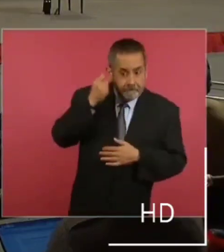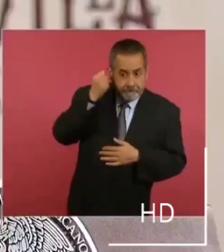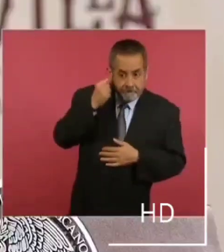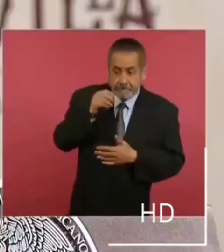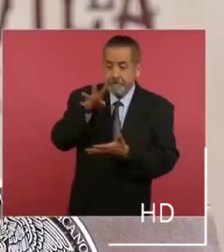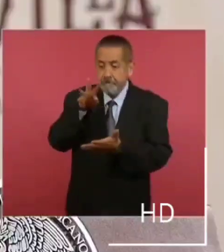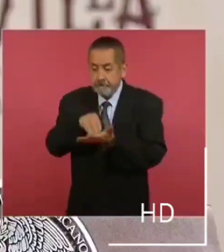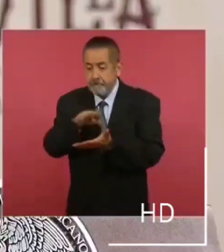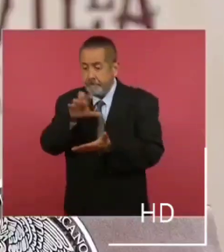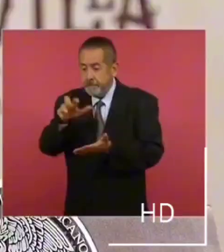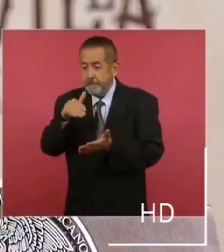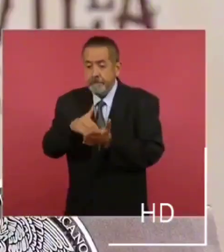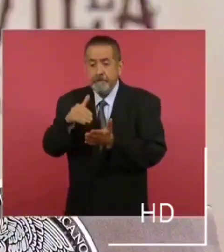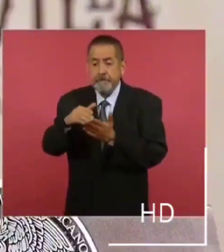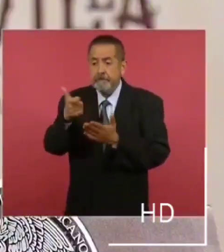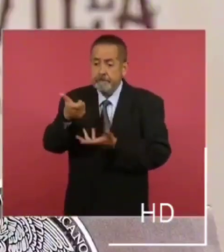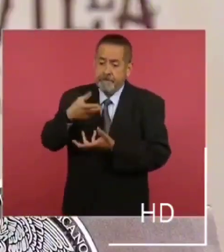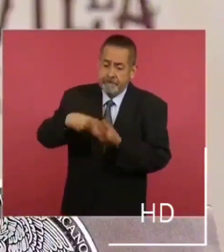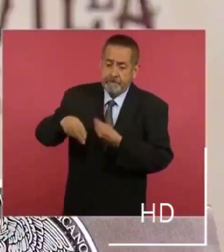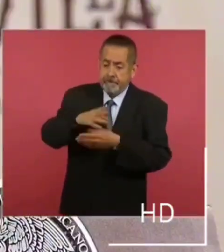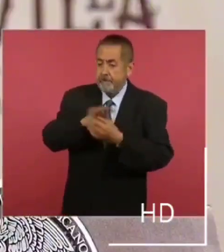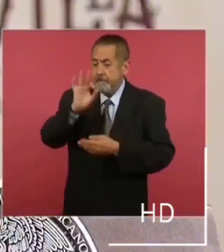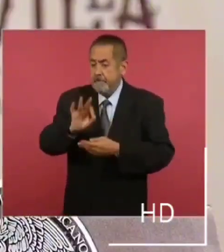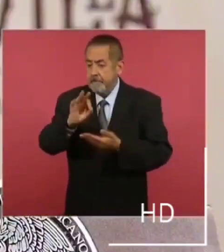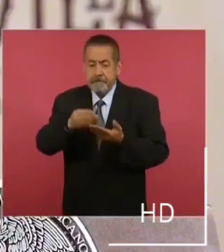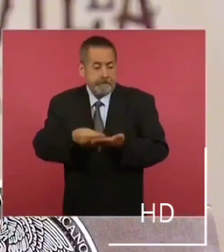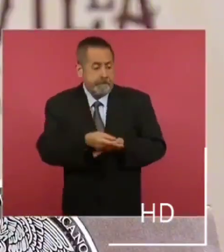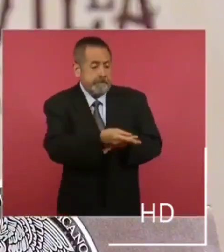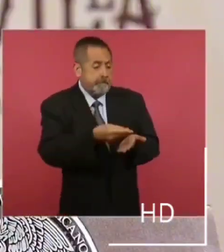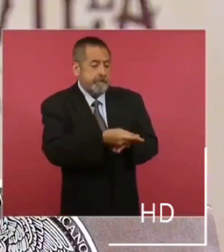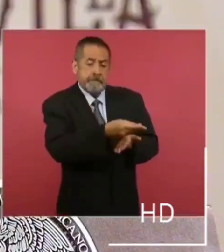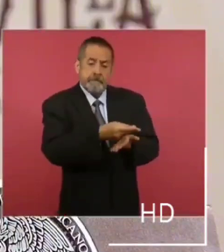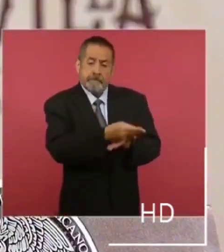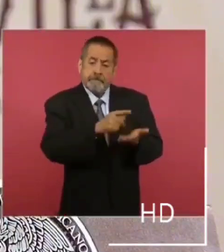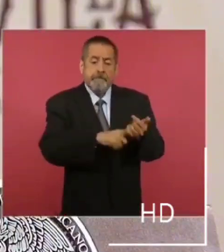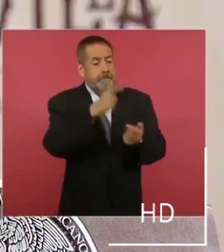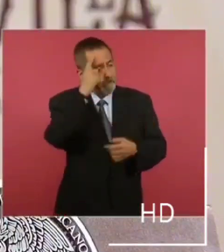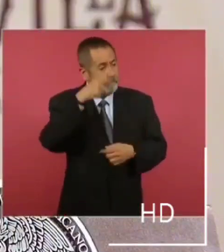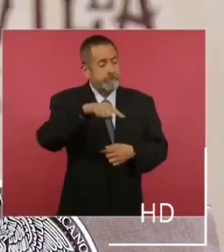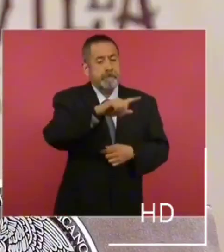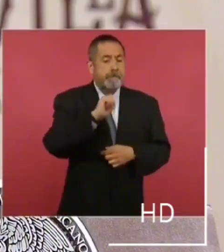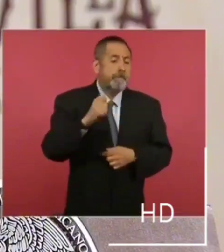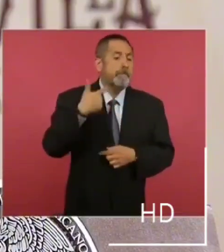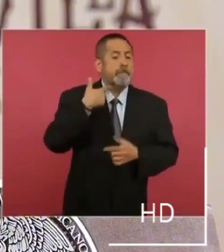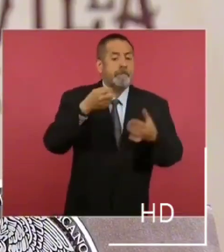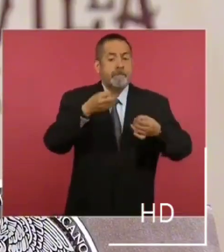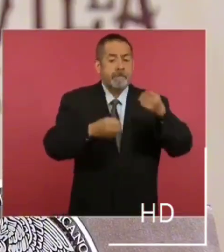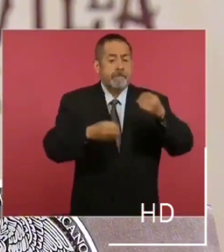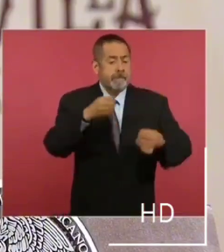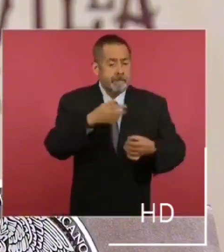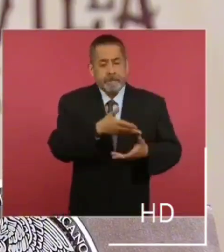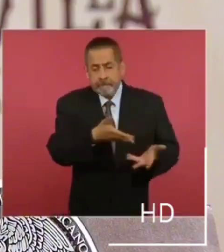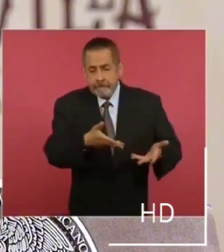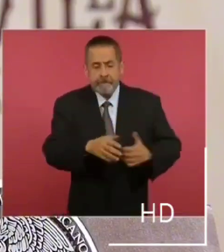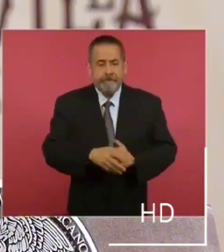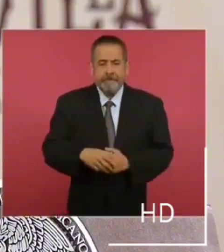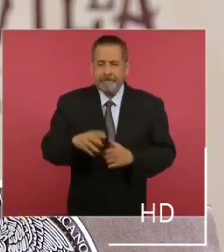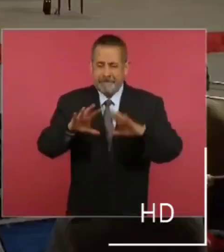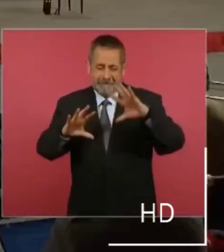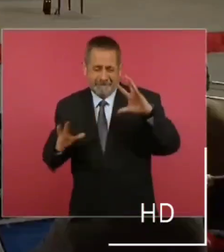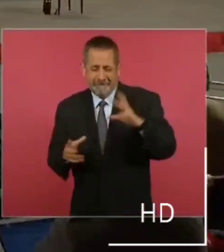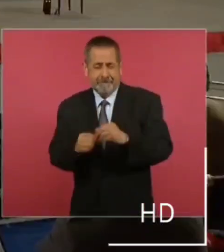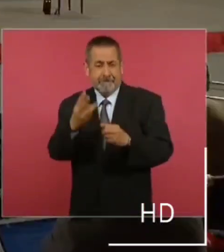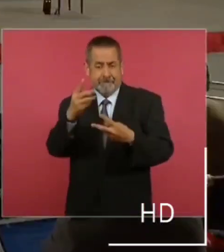de pesos. En total, son 8,500 millones de pesos en 3 fideicomisos.